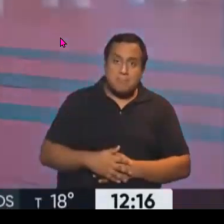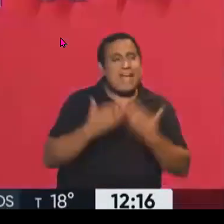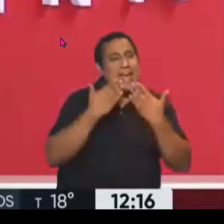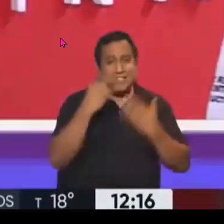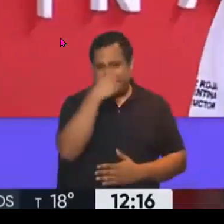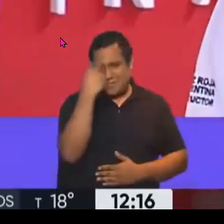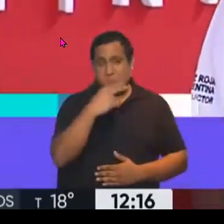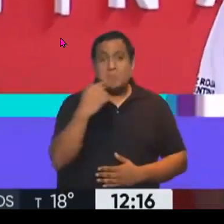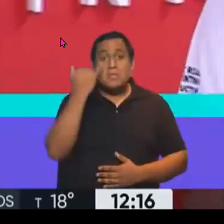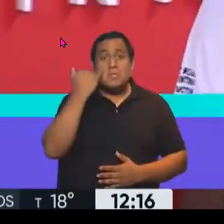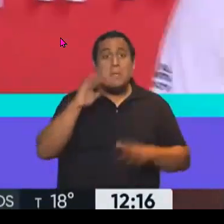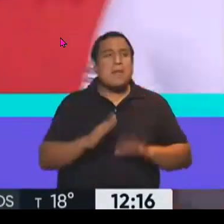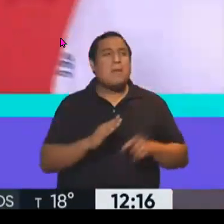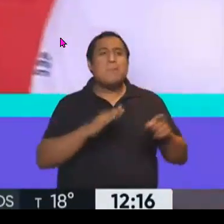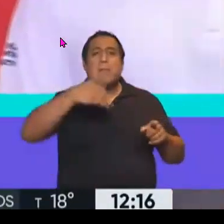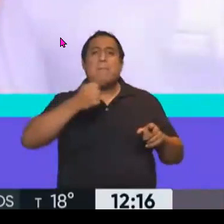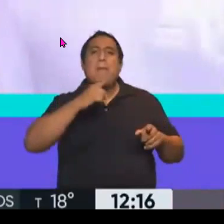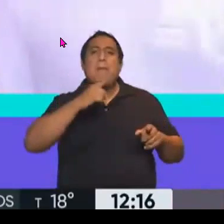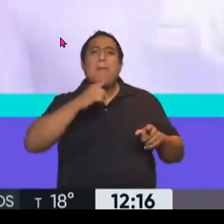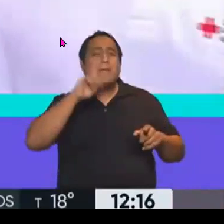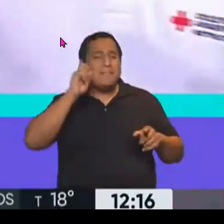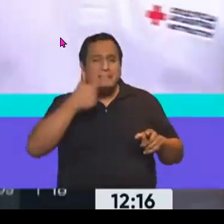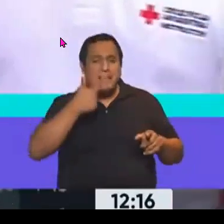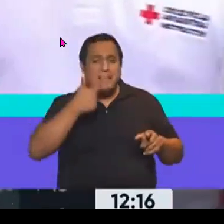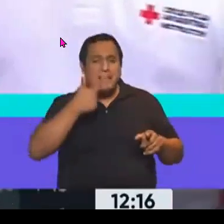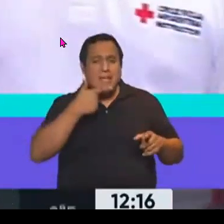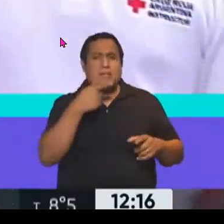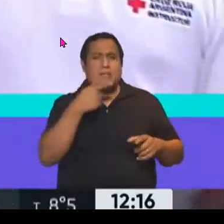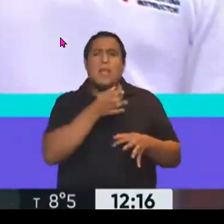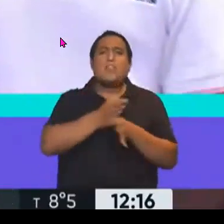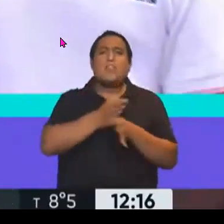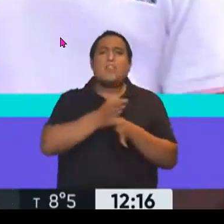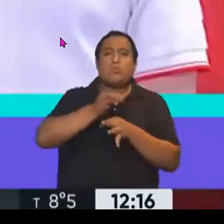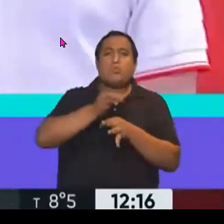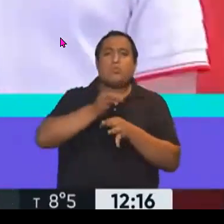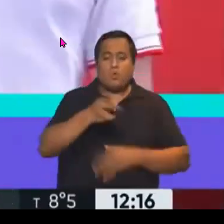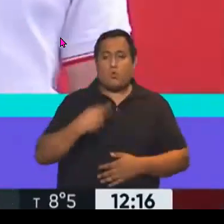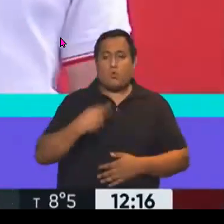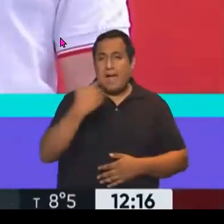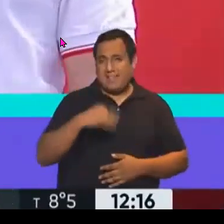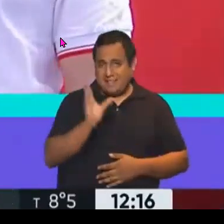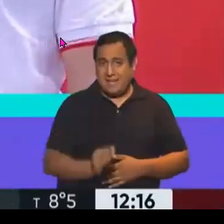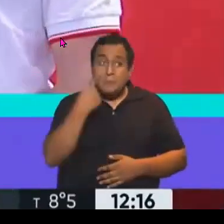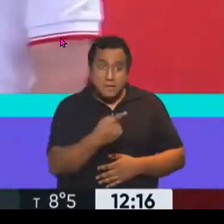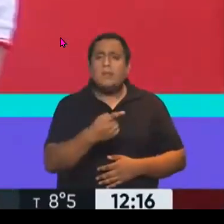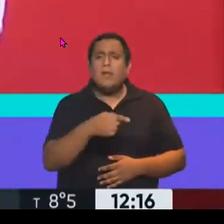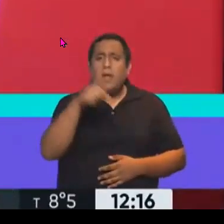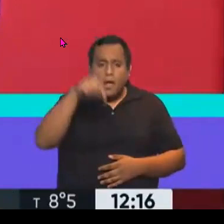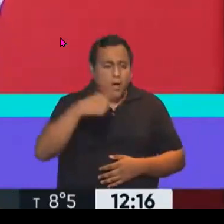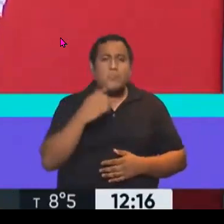estamos preparados con Matías, él es instructor de la Cruz Roja Argentina. Y como ustedes pueden ver, aquí